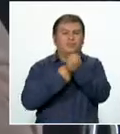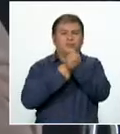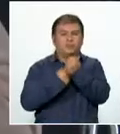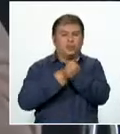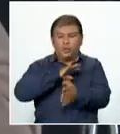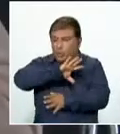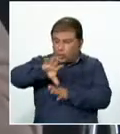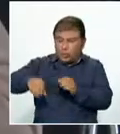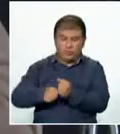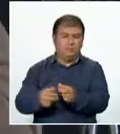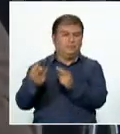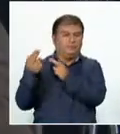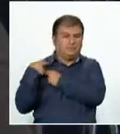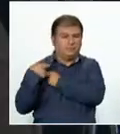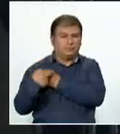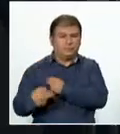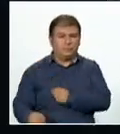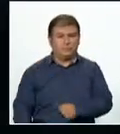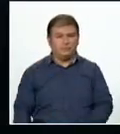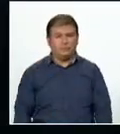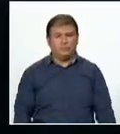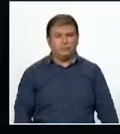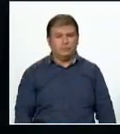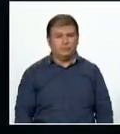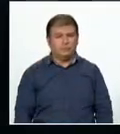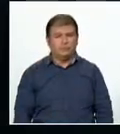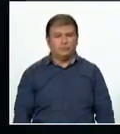Todos nos hicimos cargo.